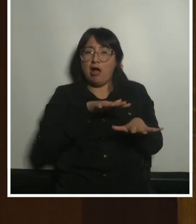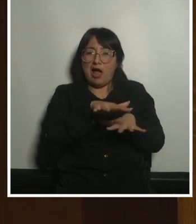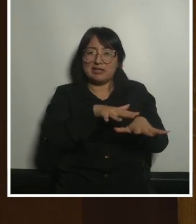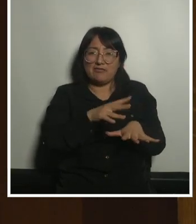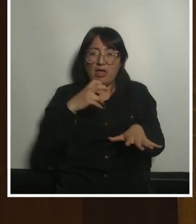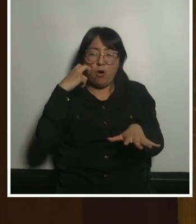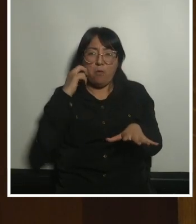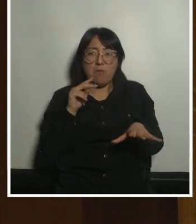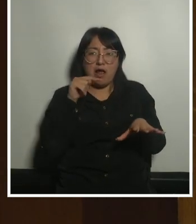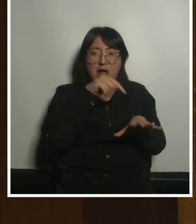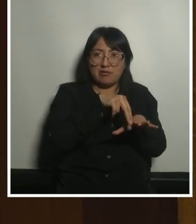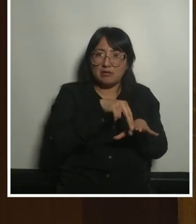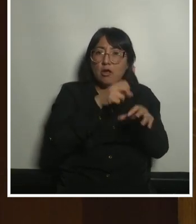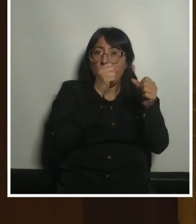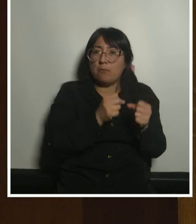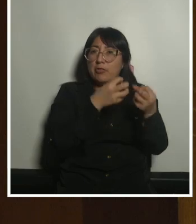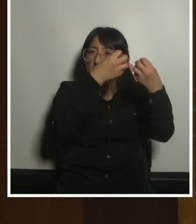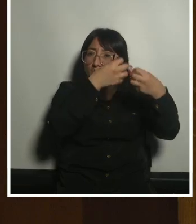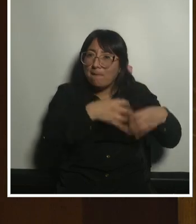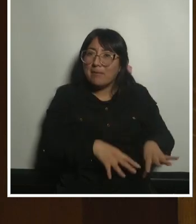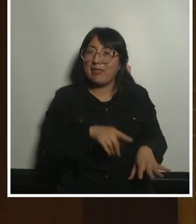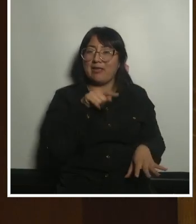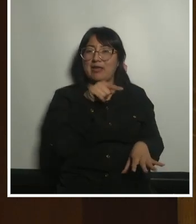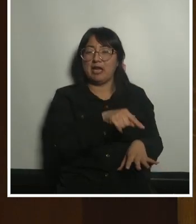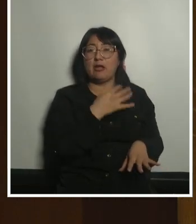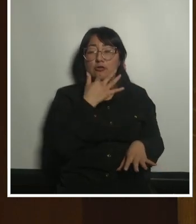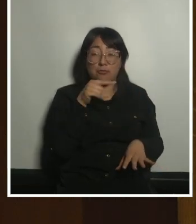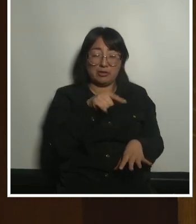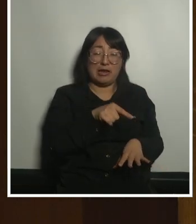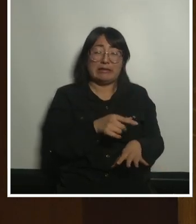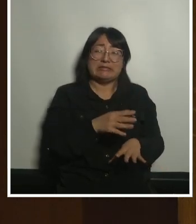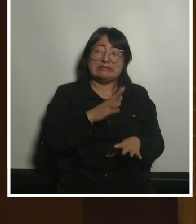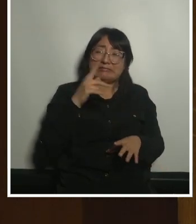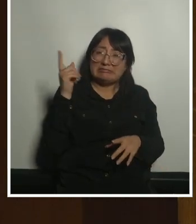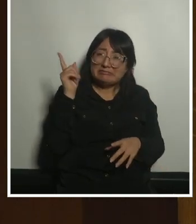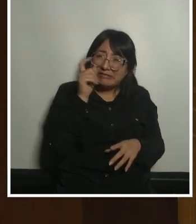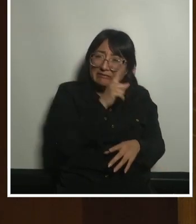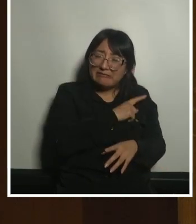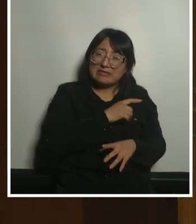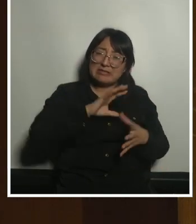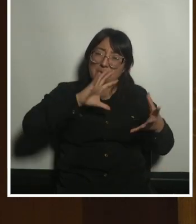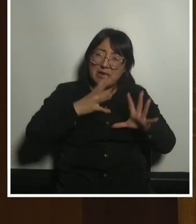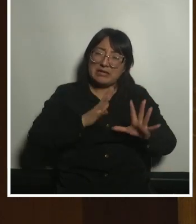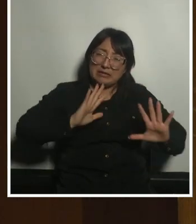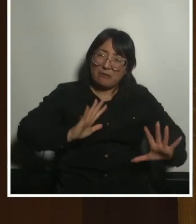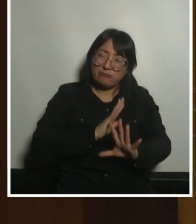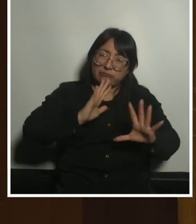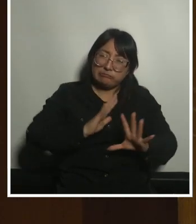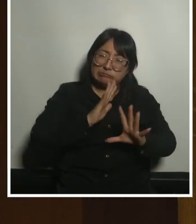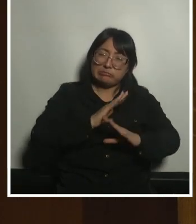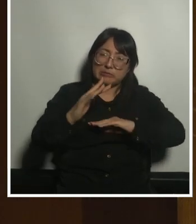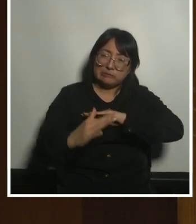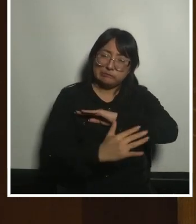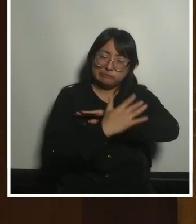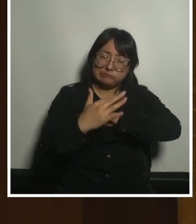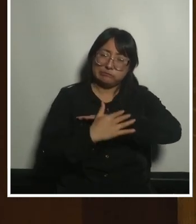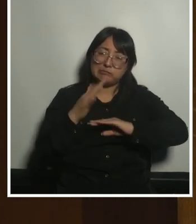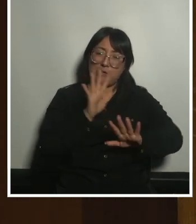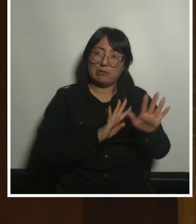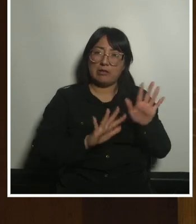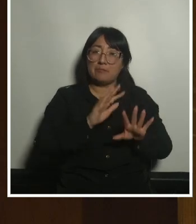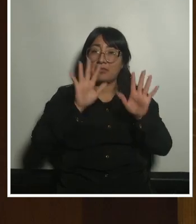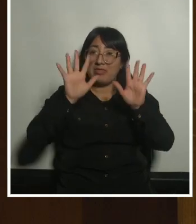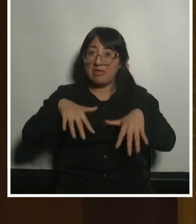Podemos perder un ecosistema que le ha costado al planeta un tiempo de 10.000 años